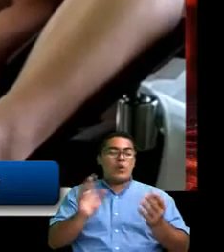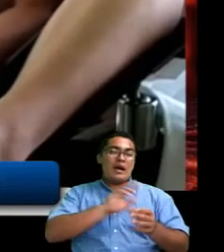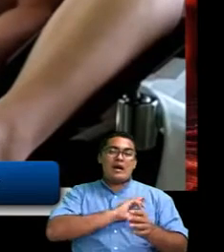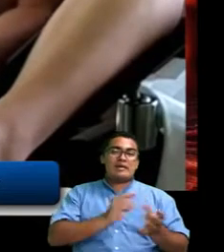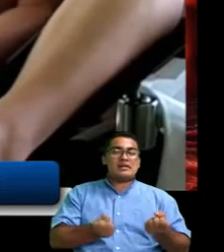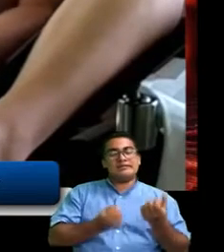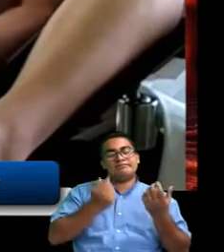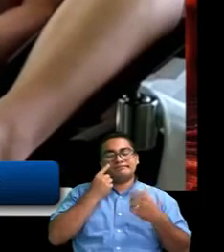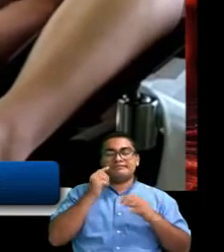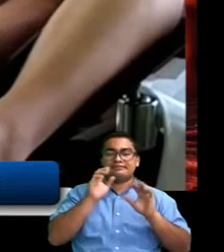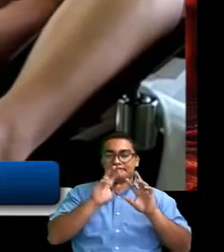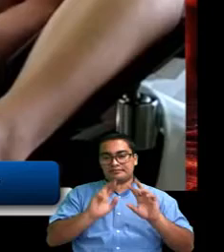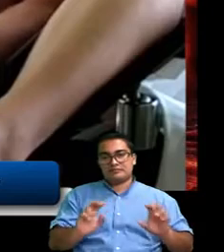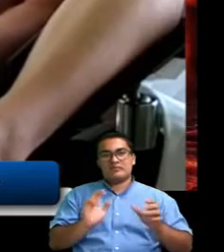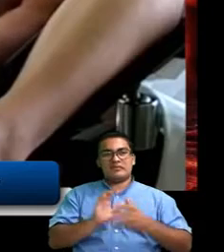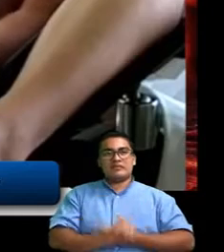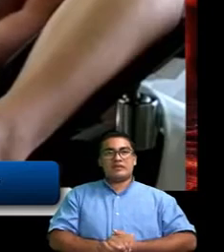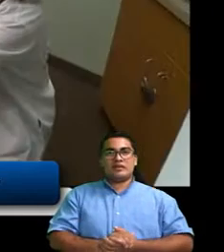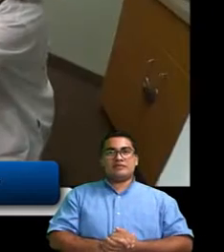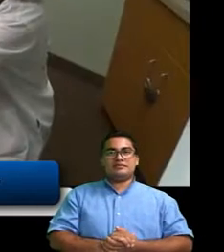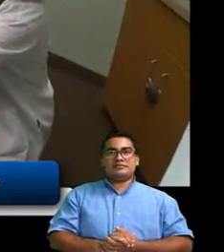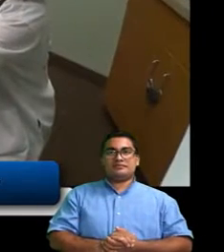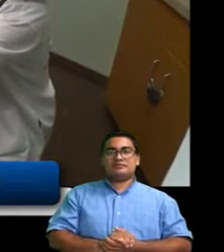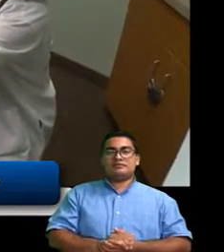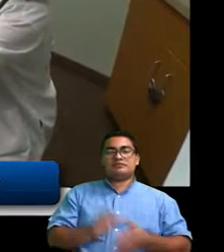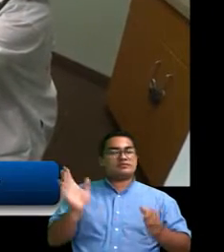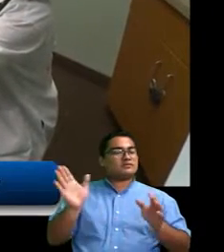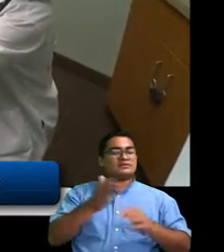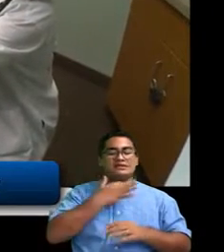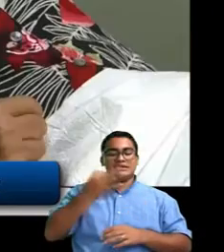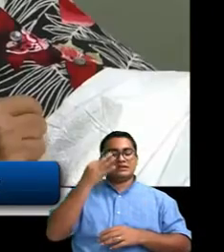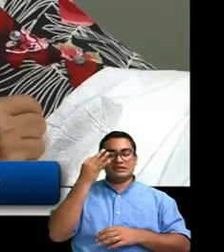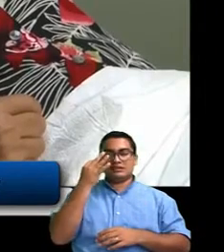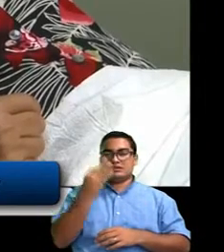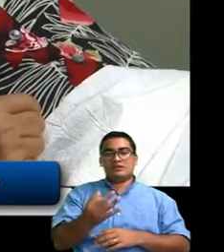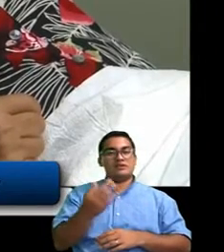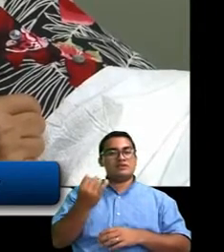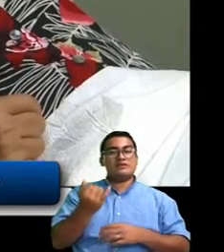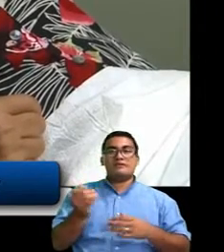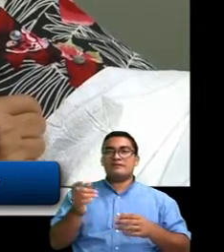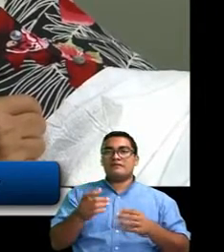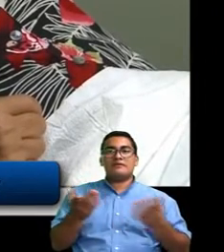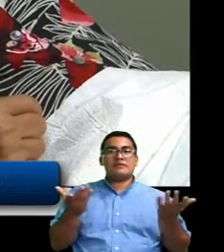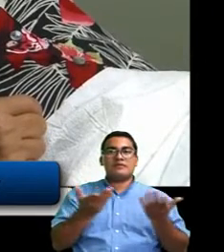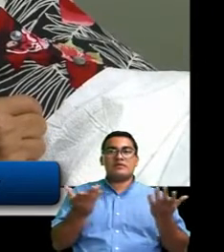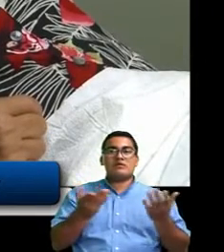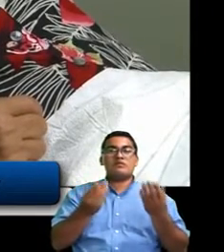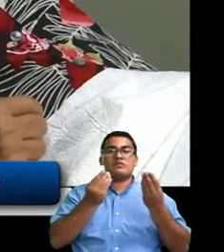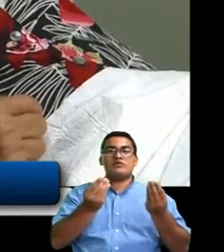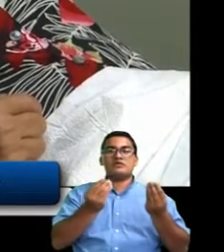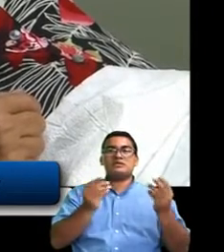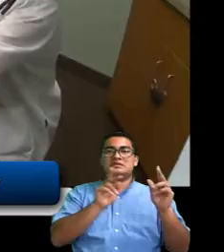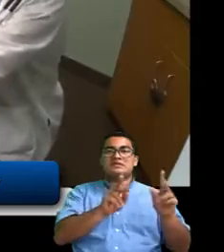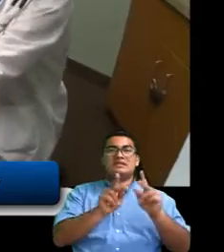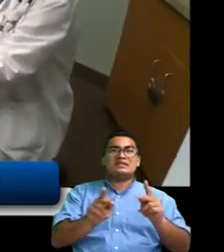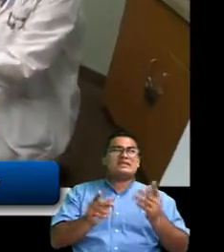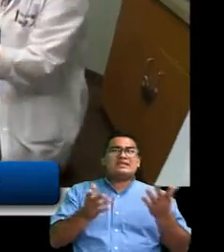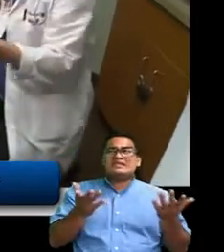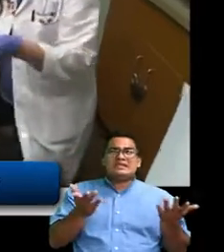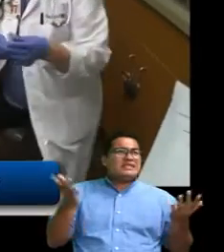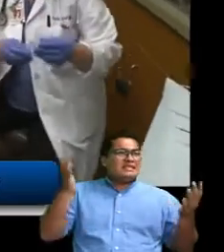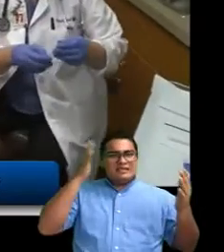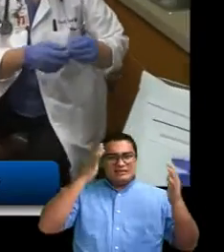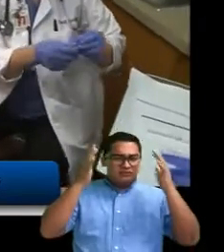es inflamación. Ese es el diagnóstico por rigor. Definitivo, así porque sí o no. Así es, porque muchas pacientes se alteran,